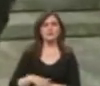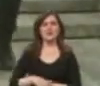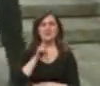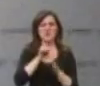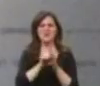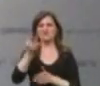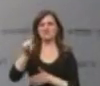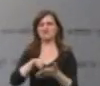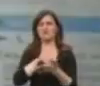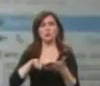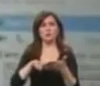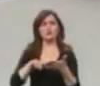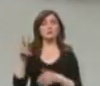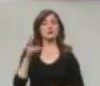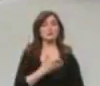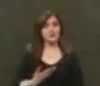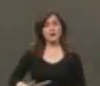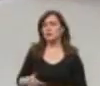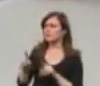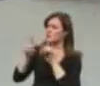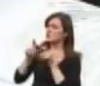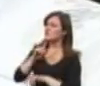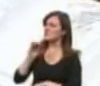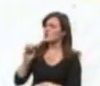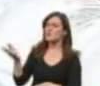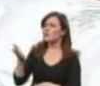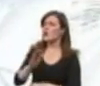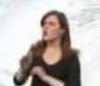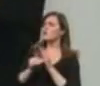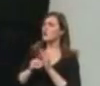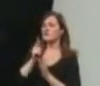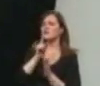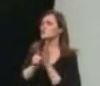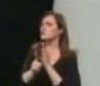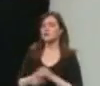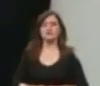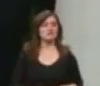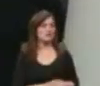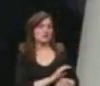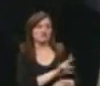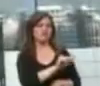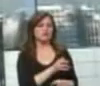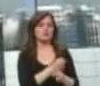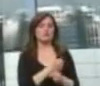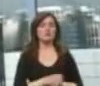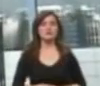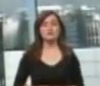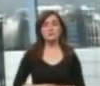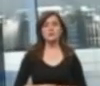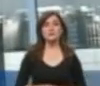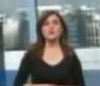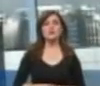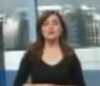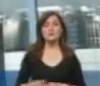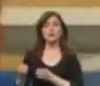la denuncia, Glass consulta a su tío sobre la posibilidad de contrademandar, pero este le aconseja que no lo haga. Esto también es parte